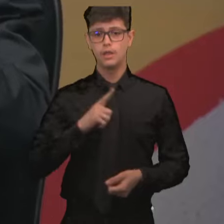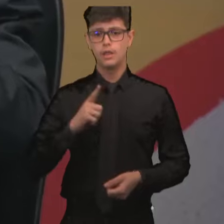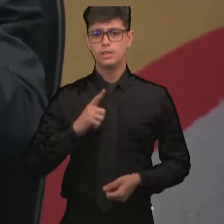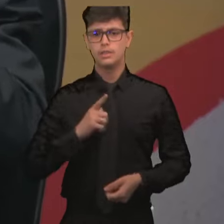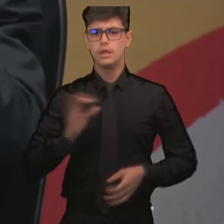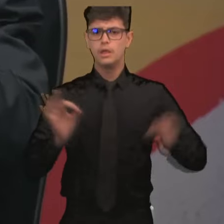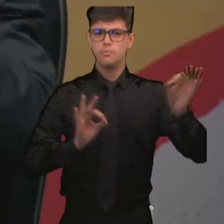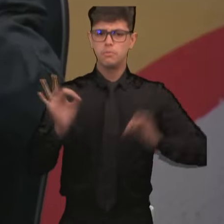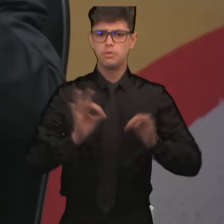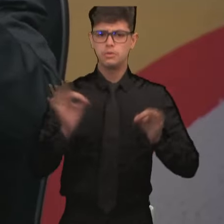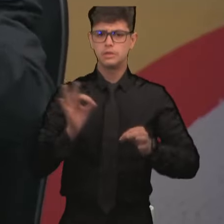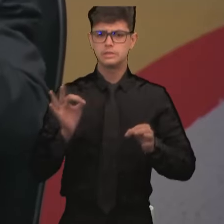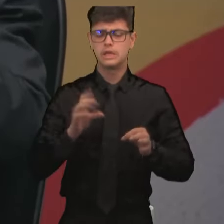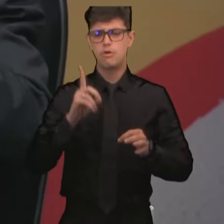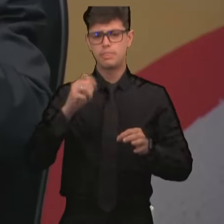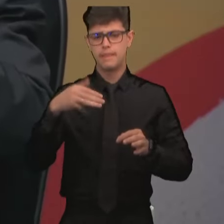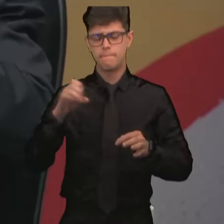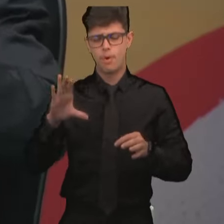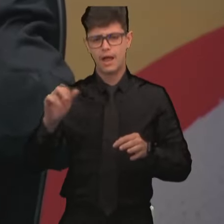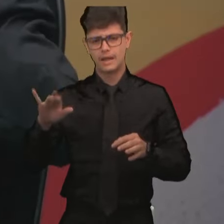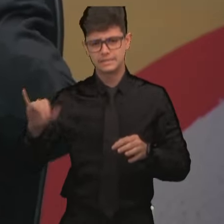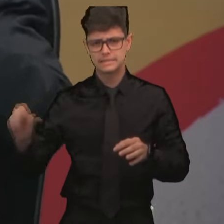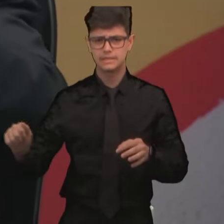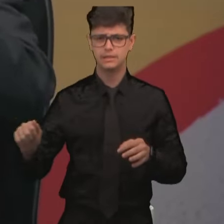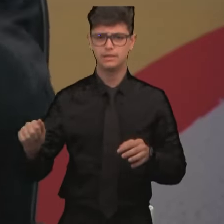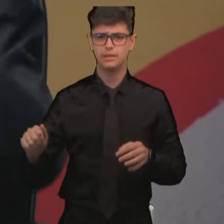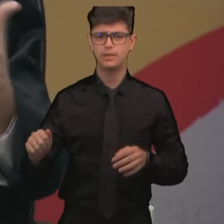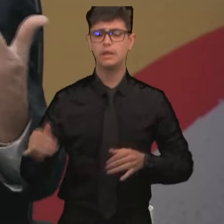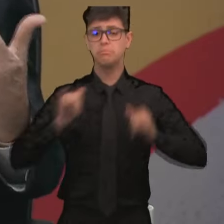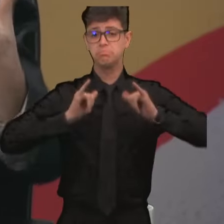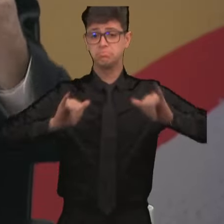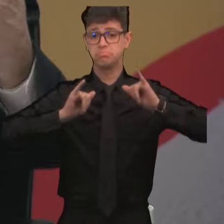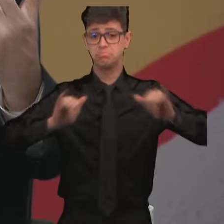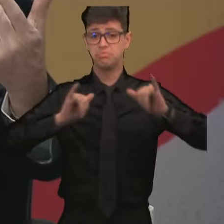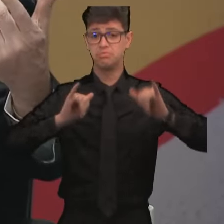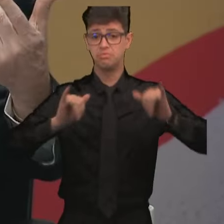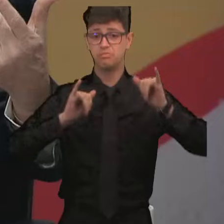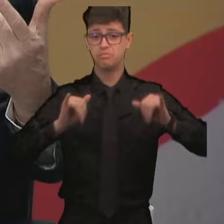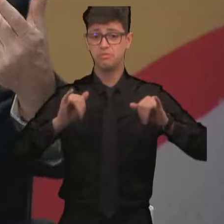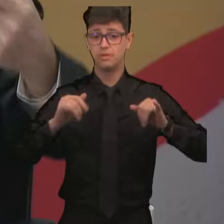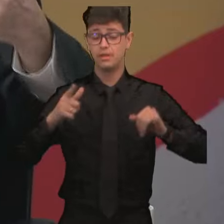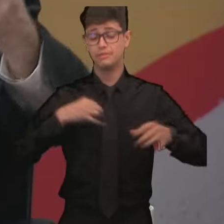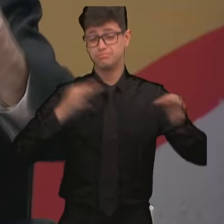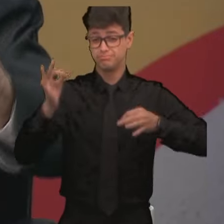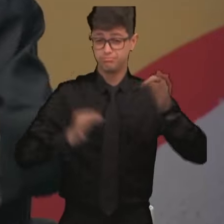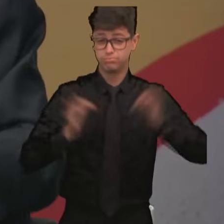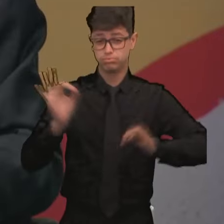Está la protección a la democracia, con riesgo de desinformación y de ataques